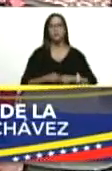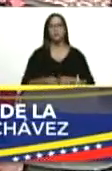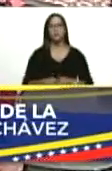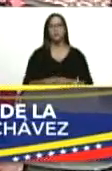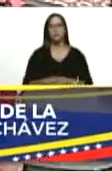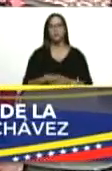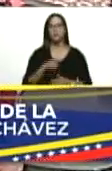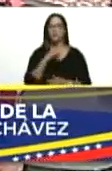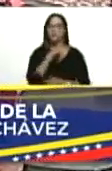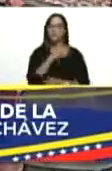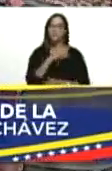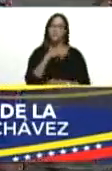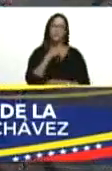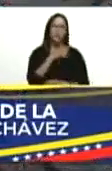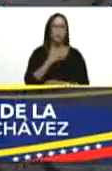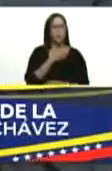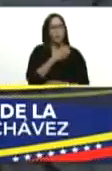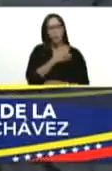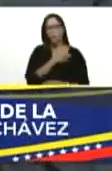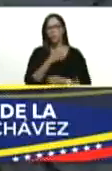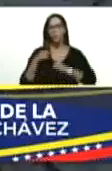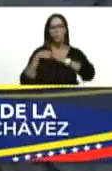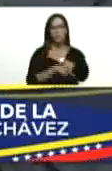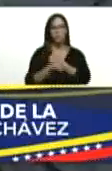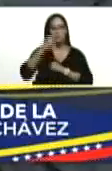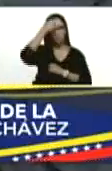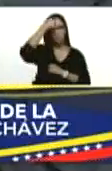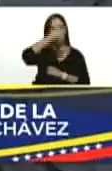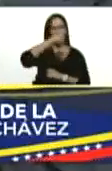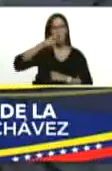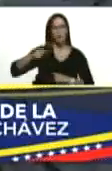de dolor profundo para nuestro pueblo